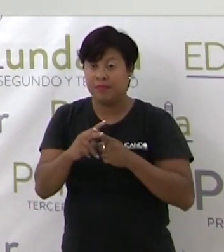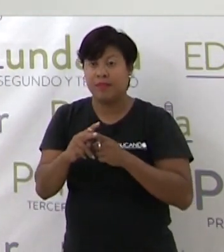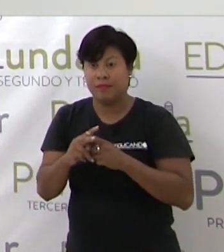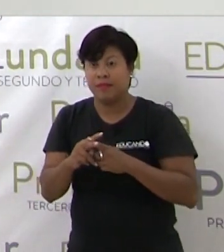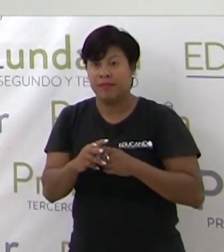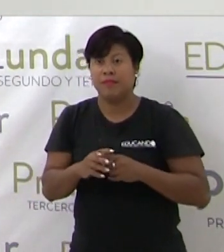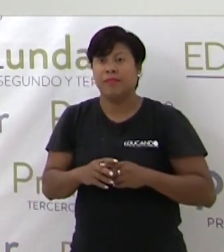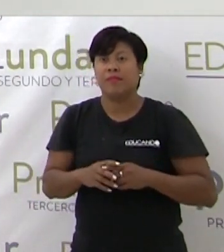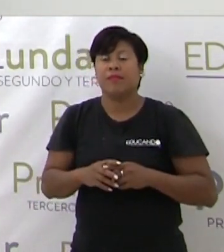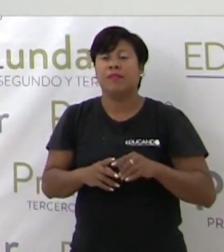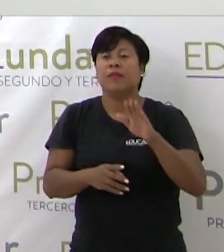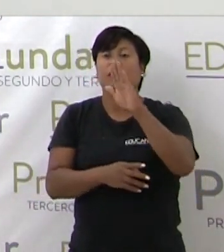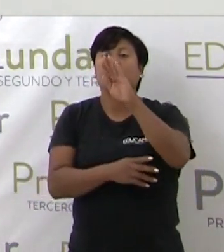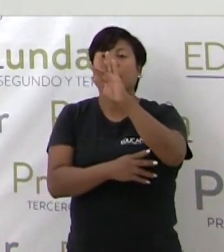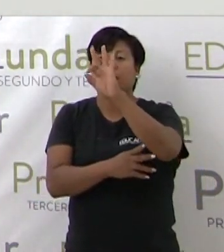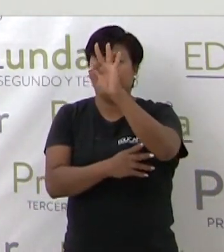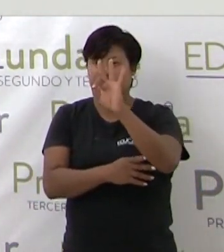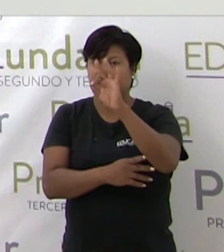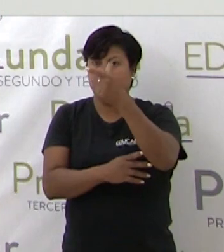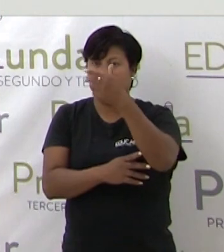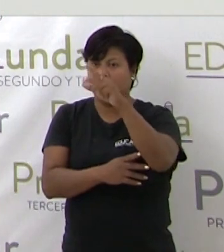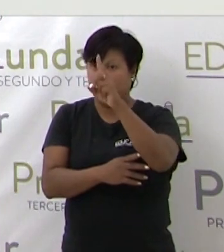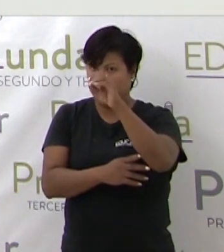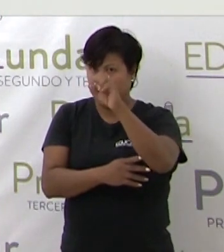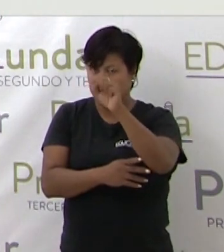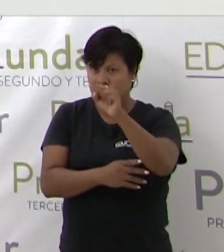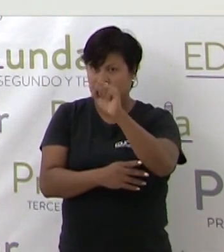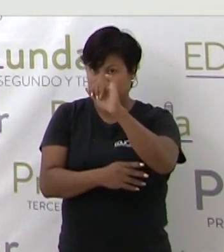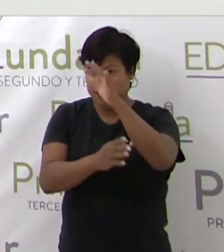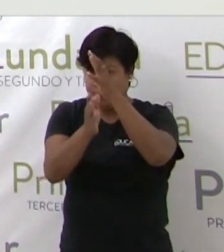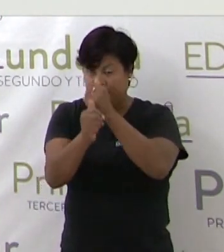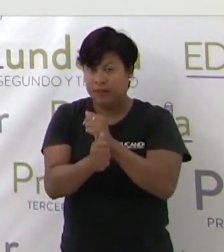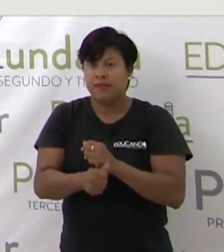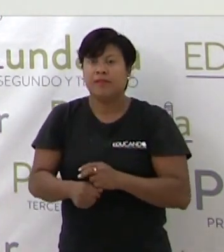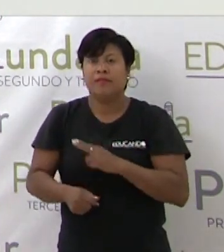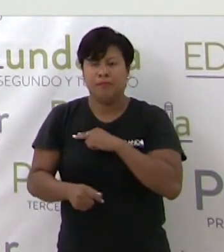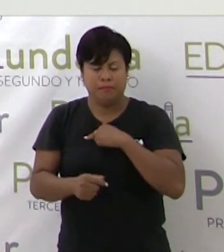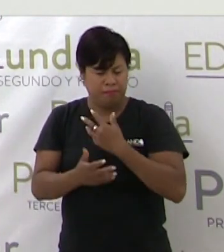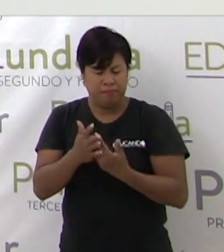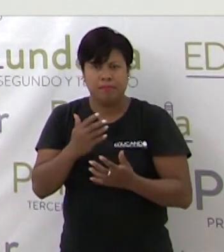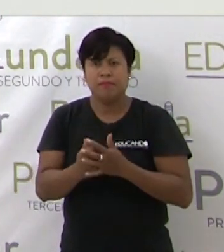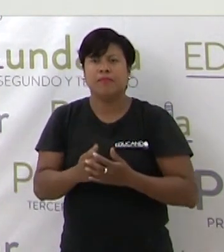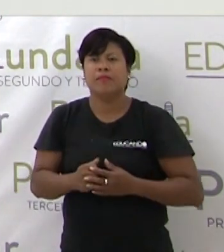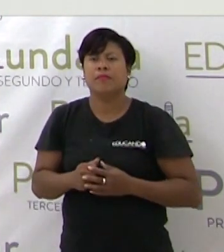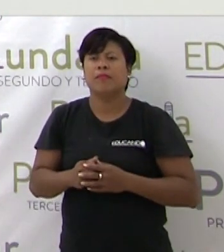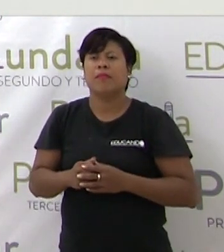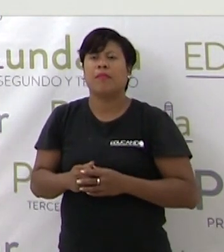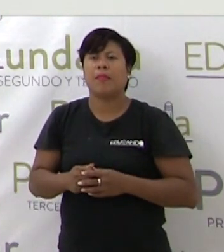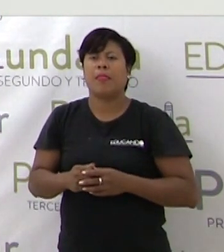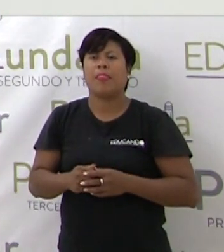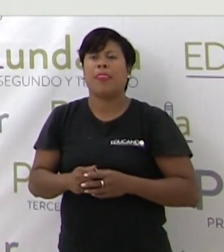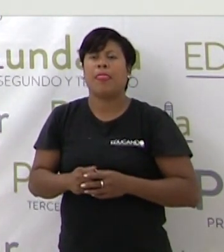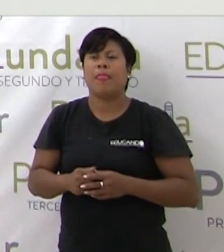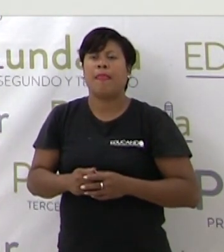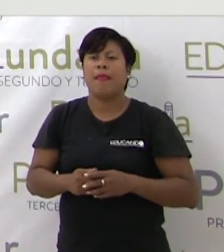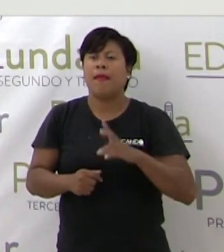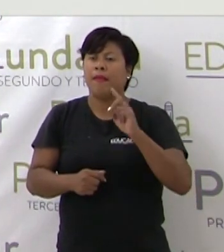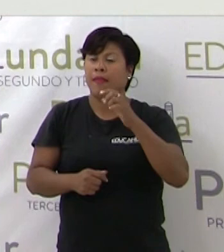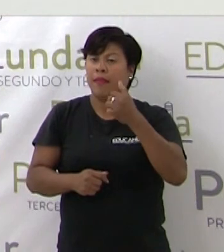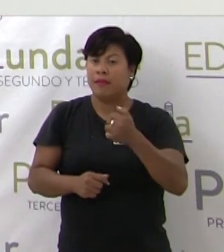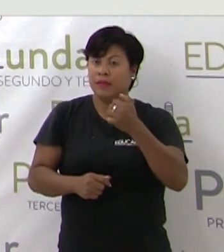90 grados. ¿Están de acuerdo? Bueno, si quieren desarrollamos el algoritmo, 9 por 4 son 36,